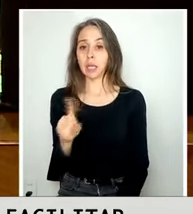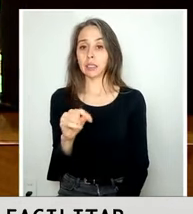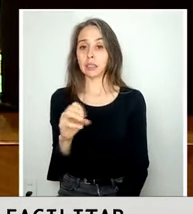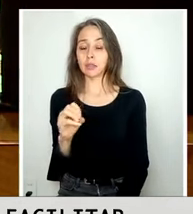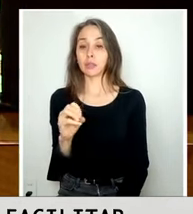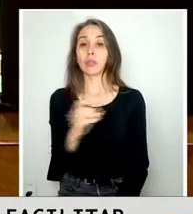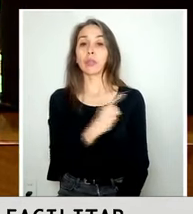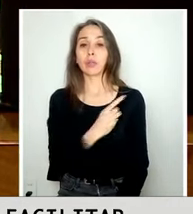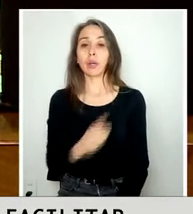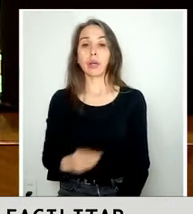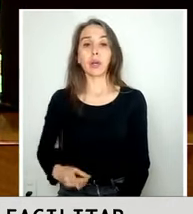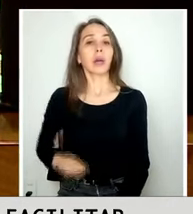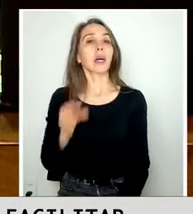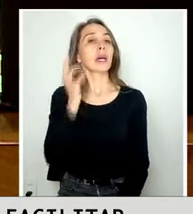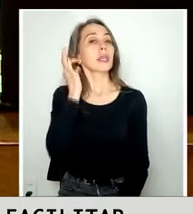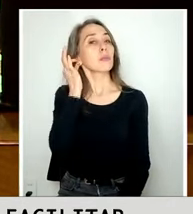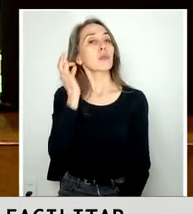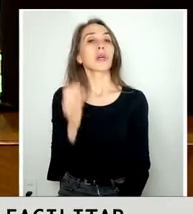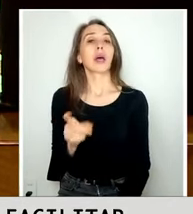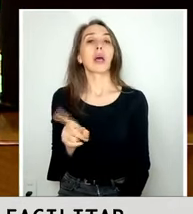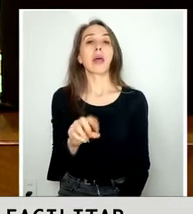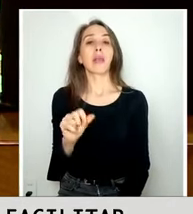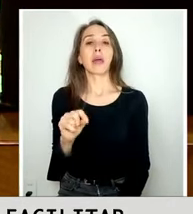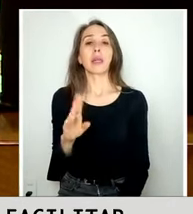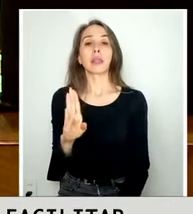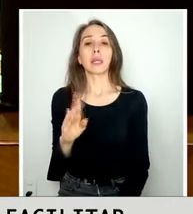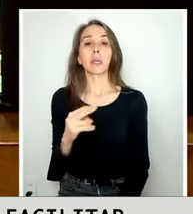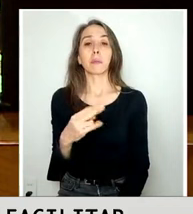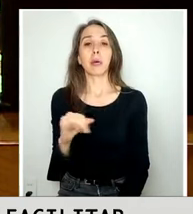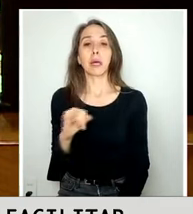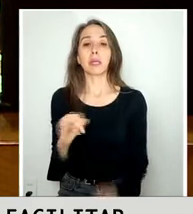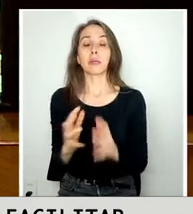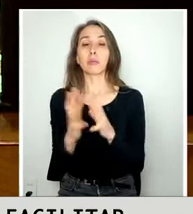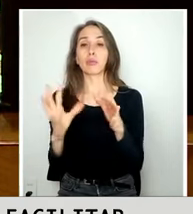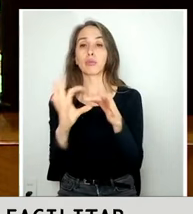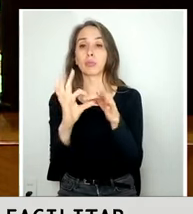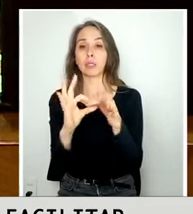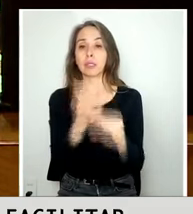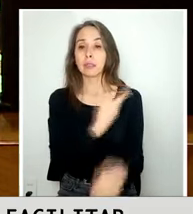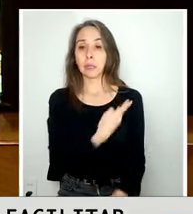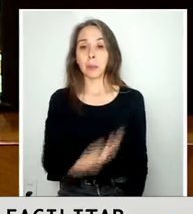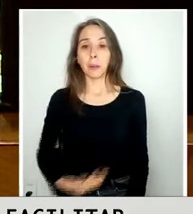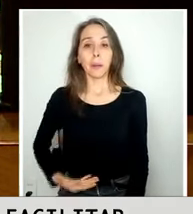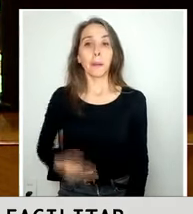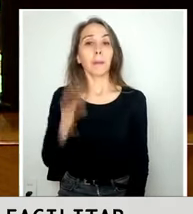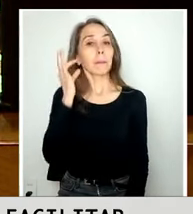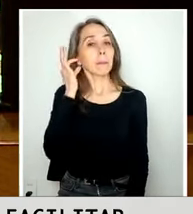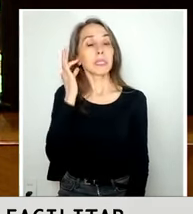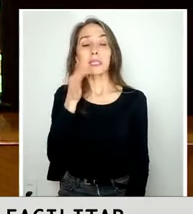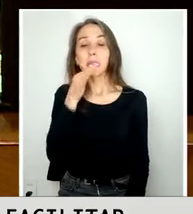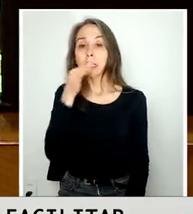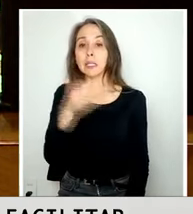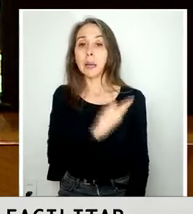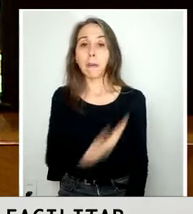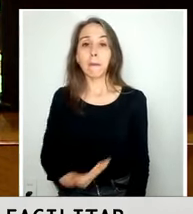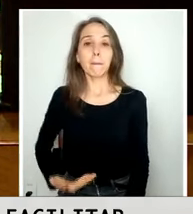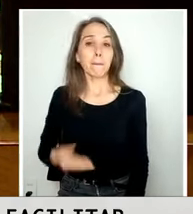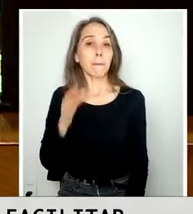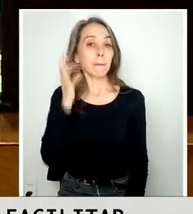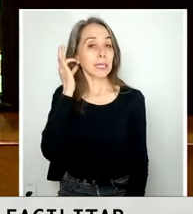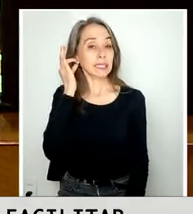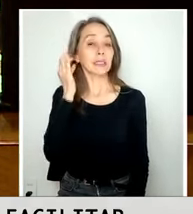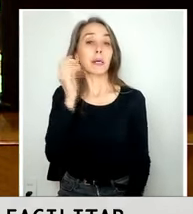Marisela santibañez Muchas gracias presidenta presidenta quienes han recorrido una carrera